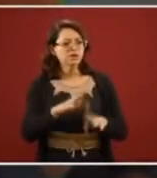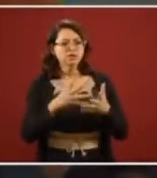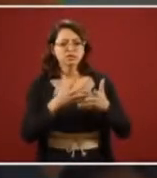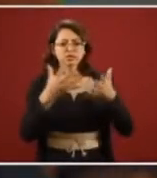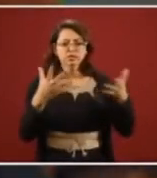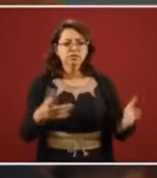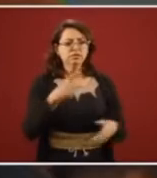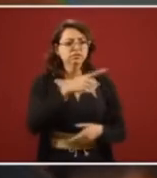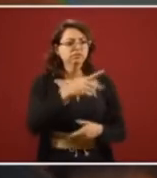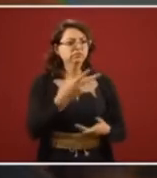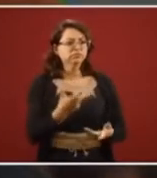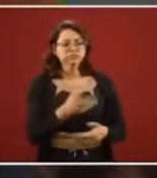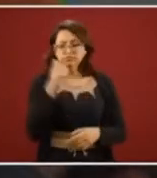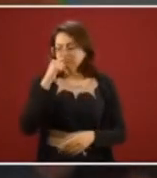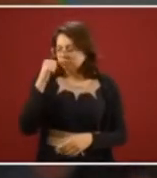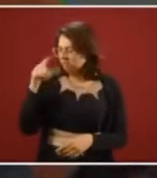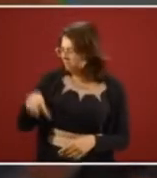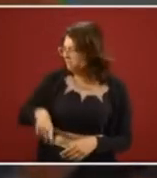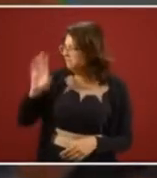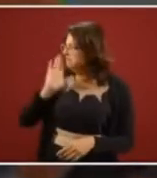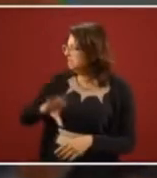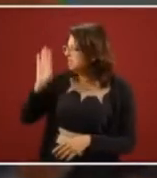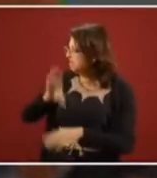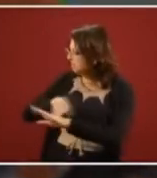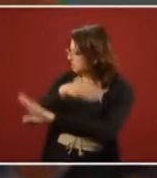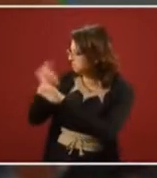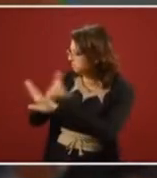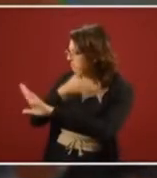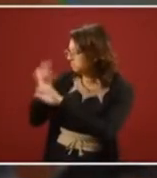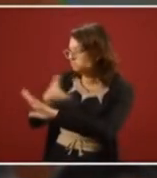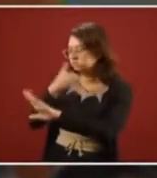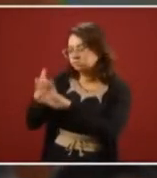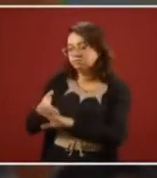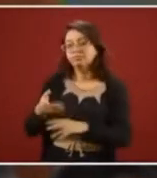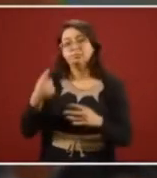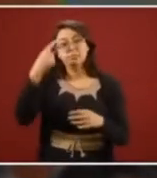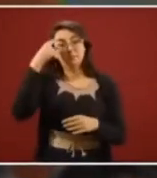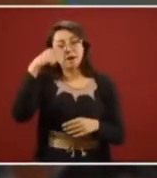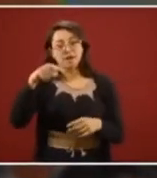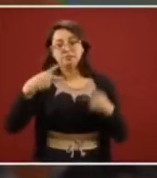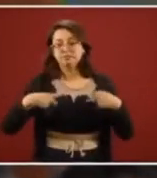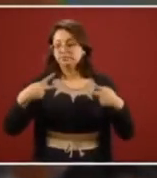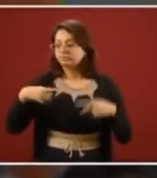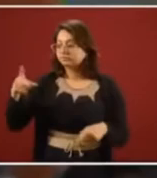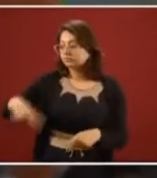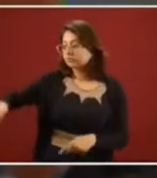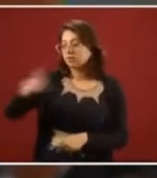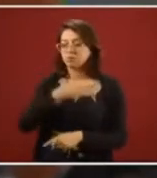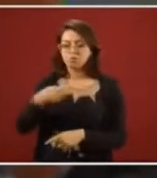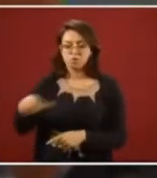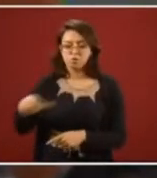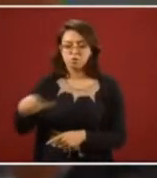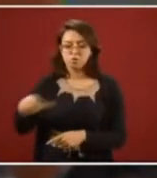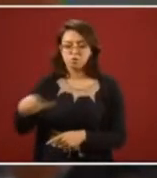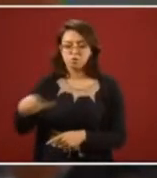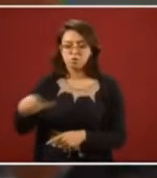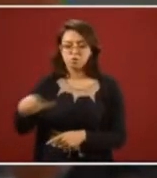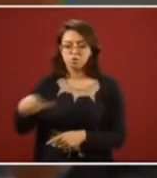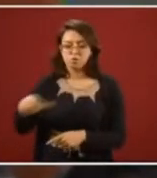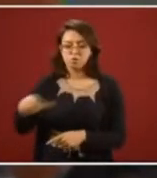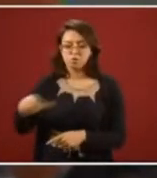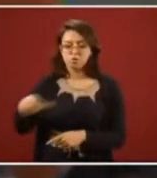hace su gobierno es malo y siguen ensimismados en que la gente pobre debe seguir siendo pobre